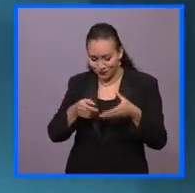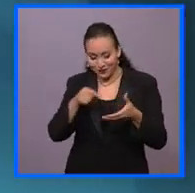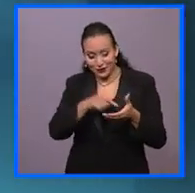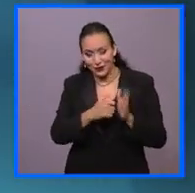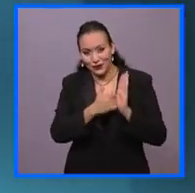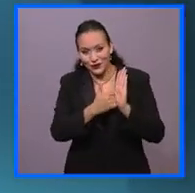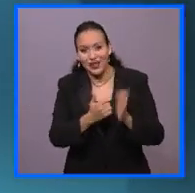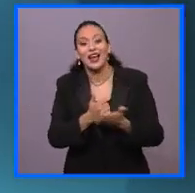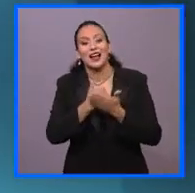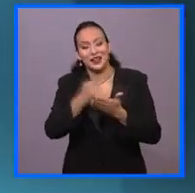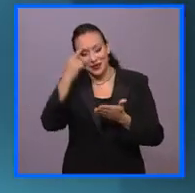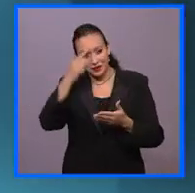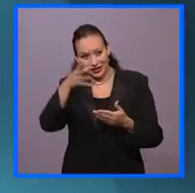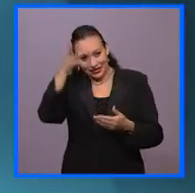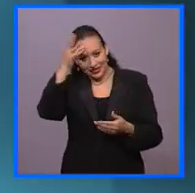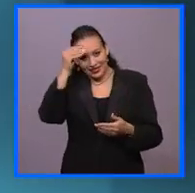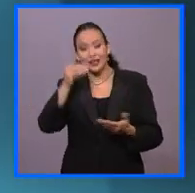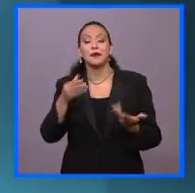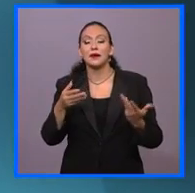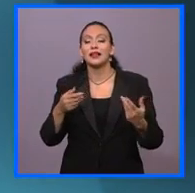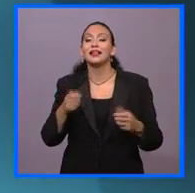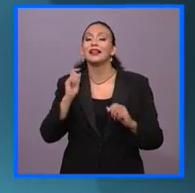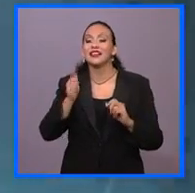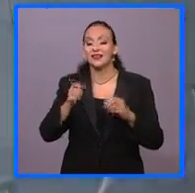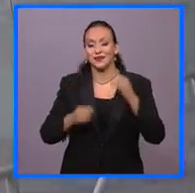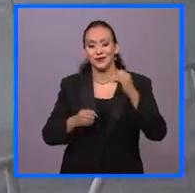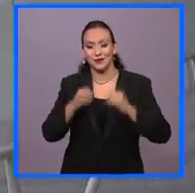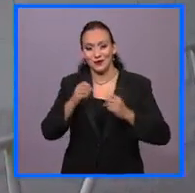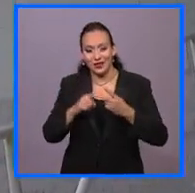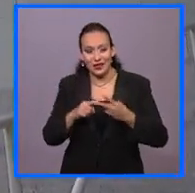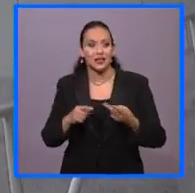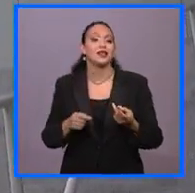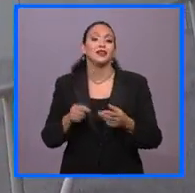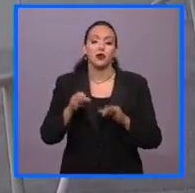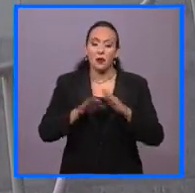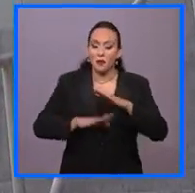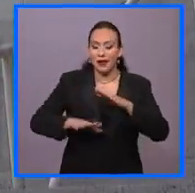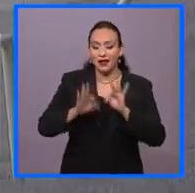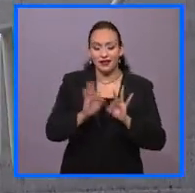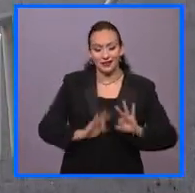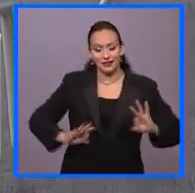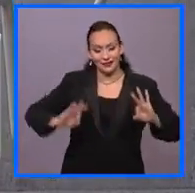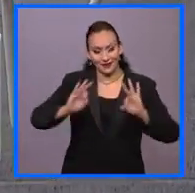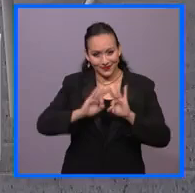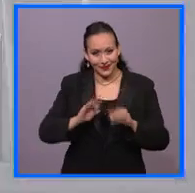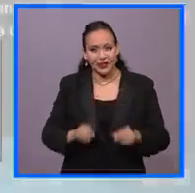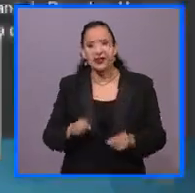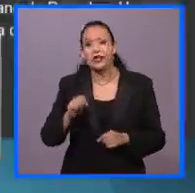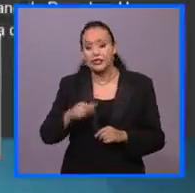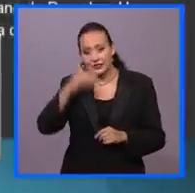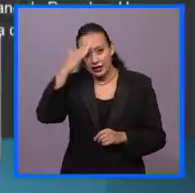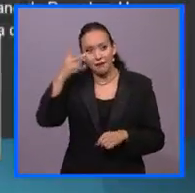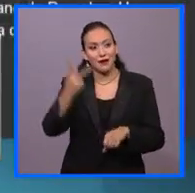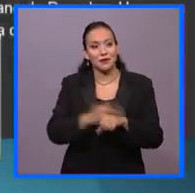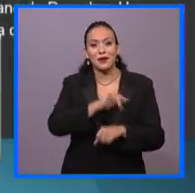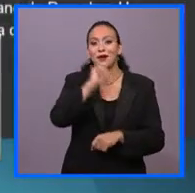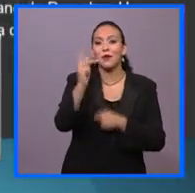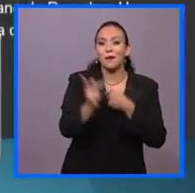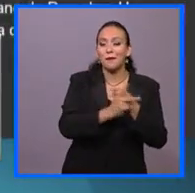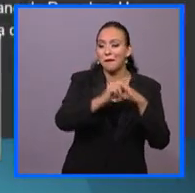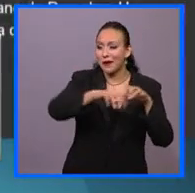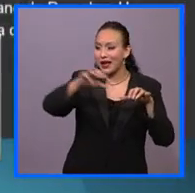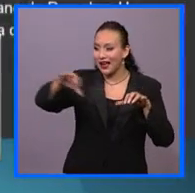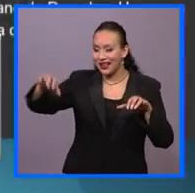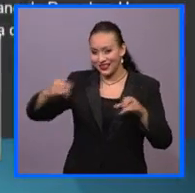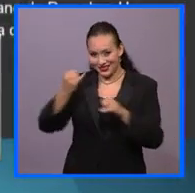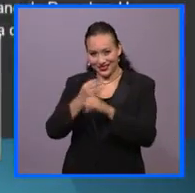del concepto de gestión judicial y sus elementos esenciales, así como para revisar diversas experiencias. Además, profundiza